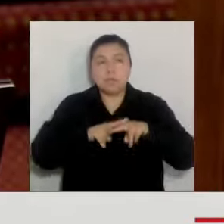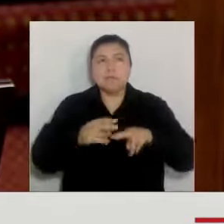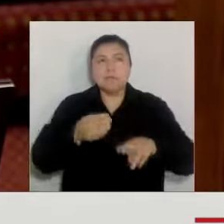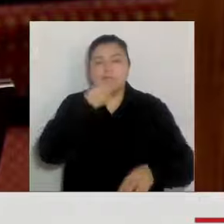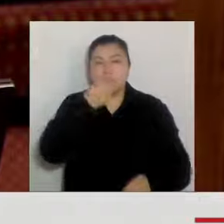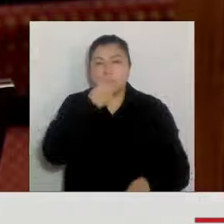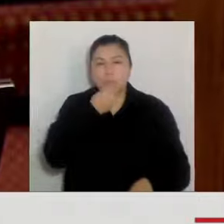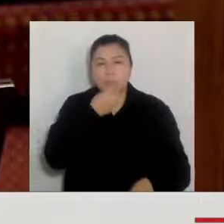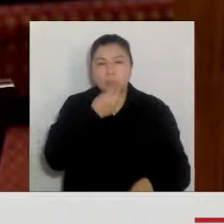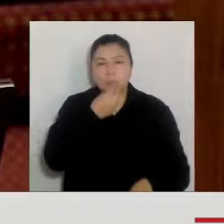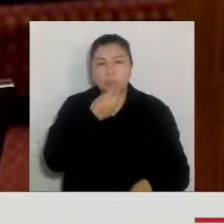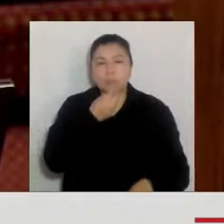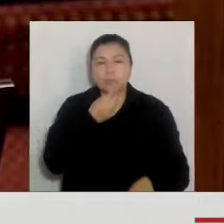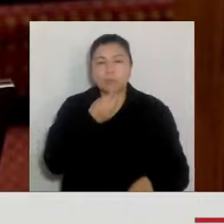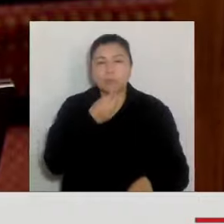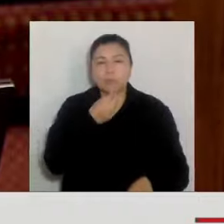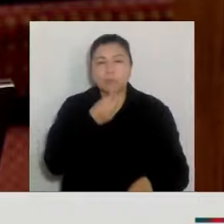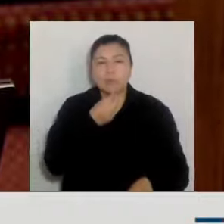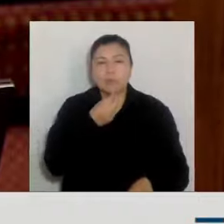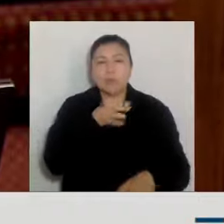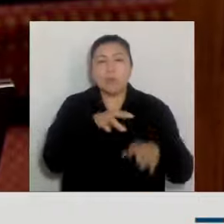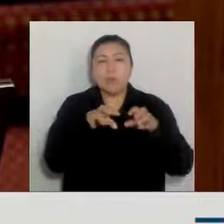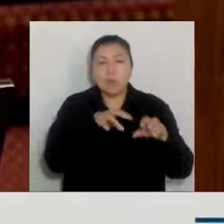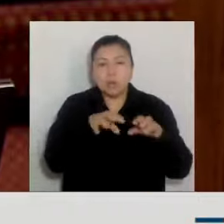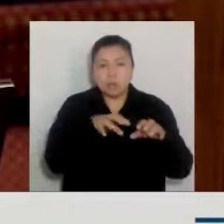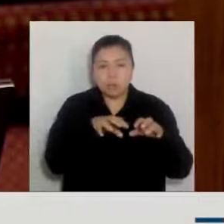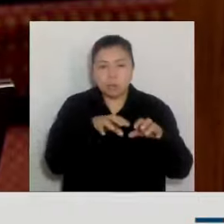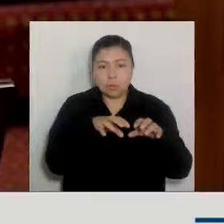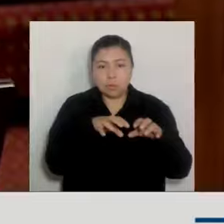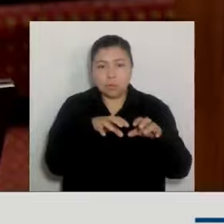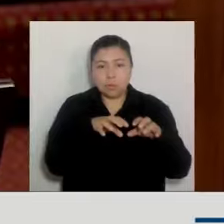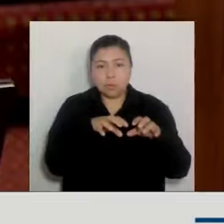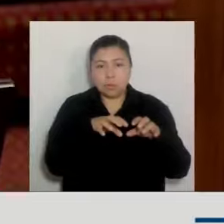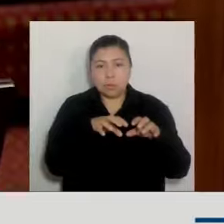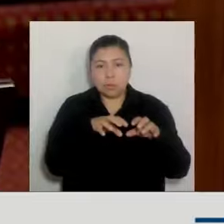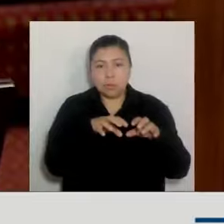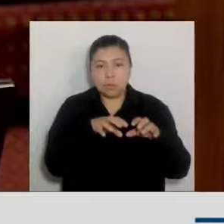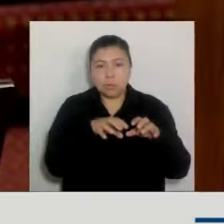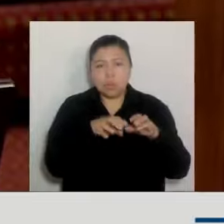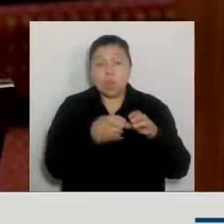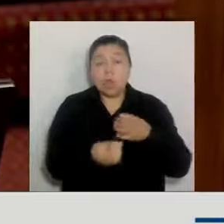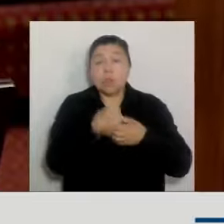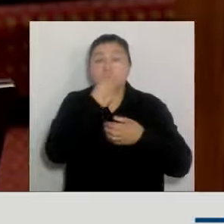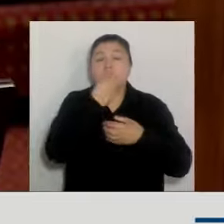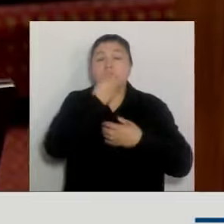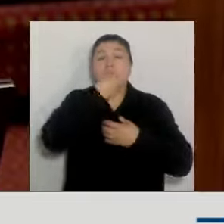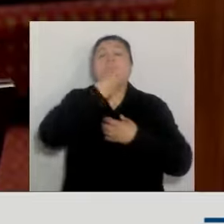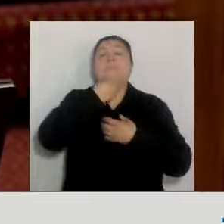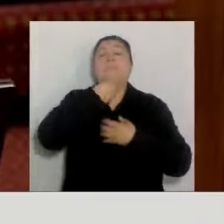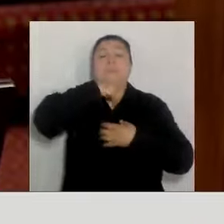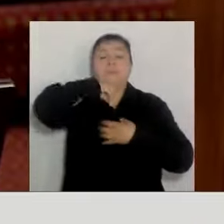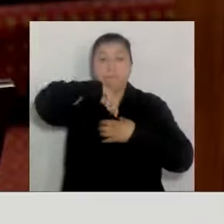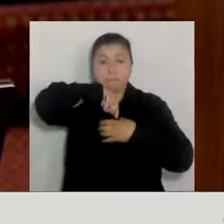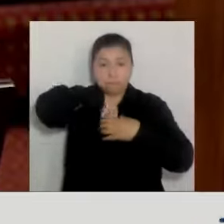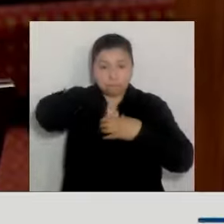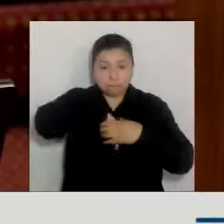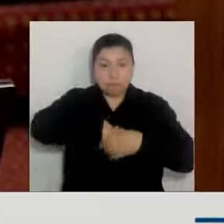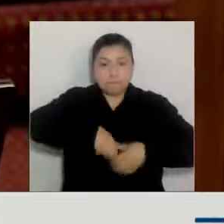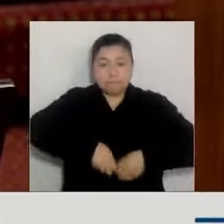comemos por los productos que ingresan a nuestro estómago y son digeridos por nuestro organismo